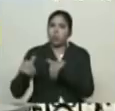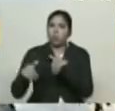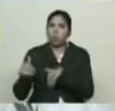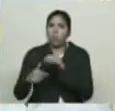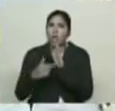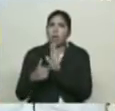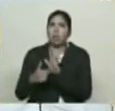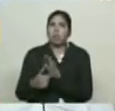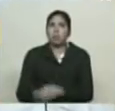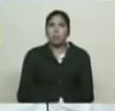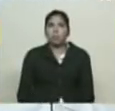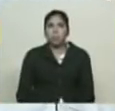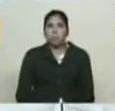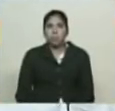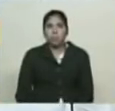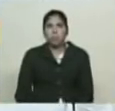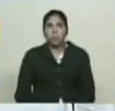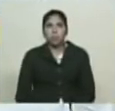Venezuela, más democracia.